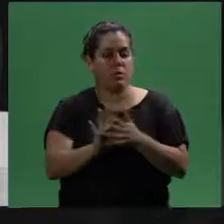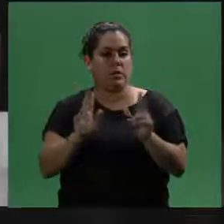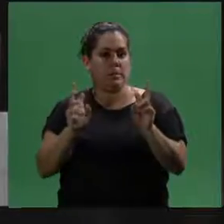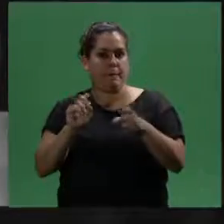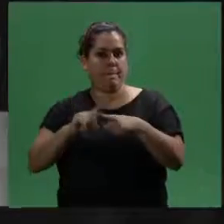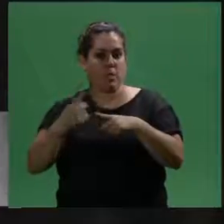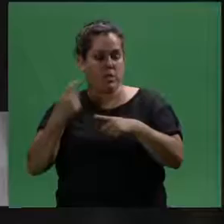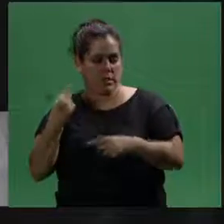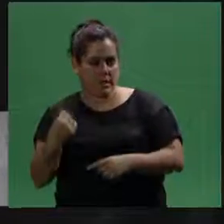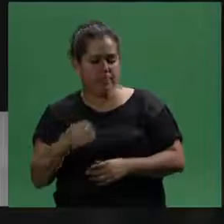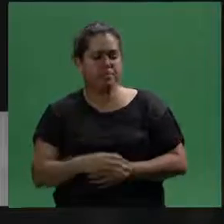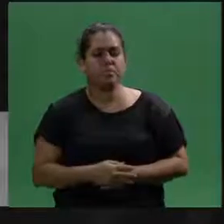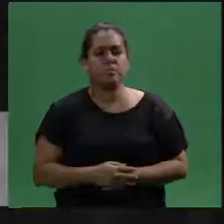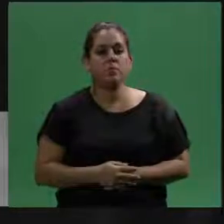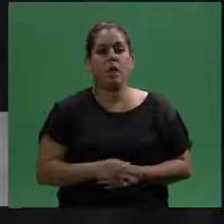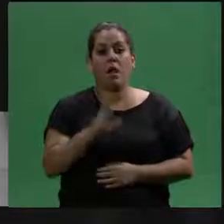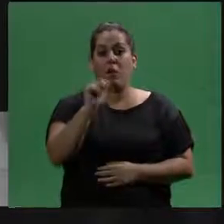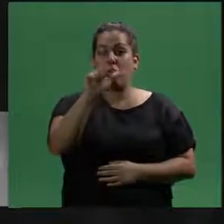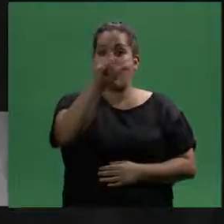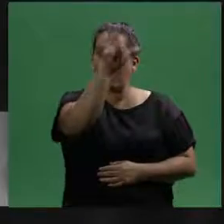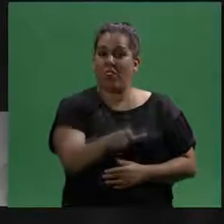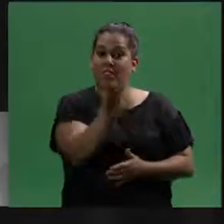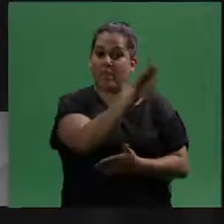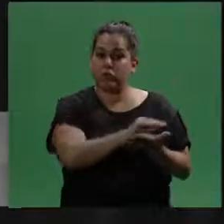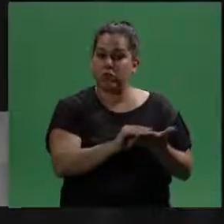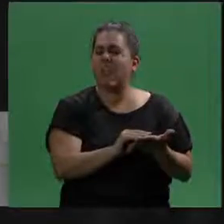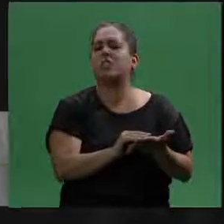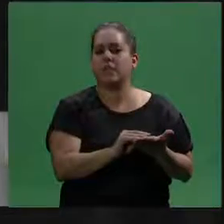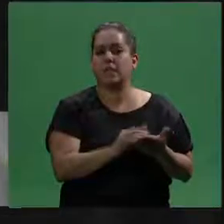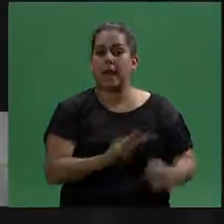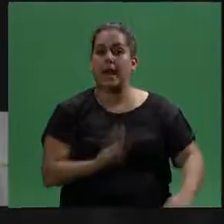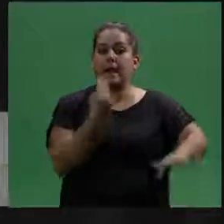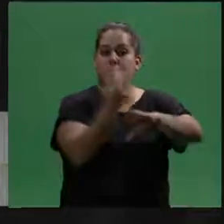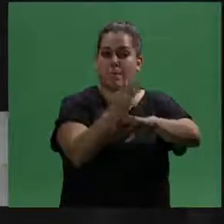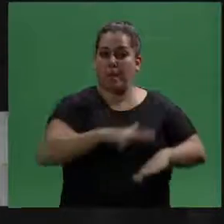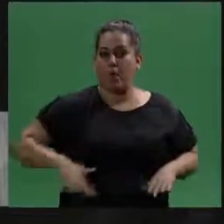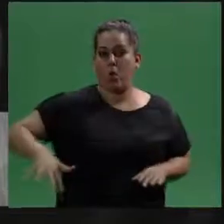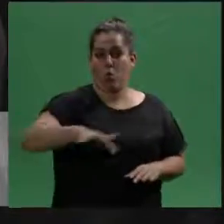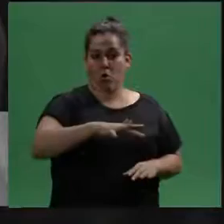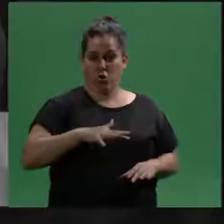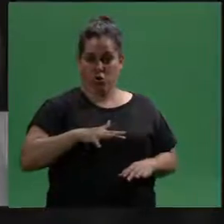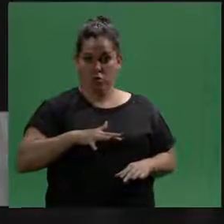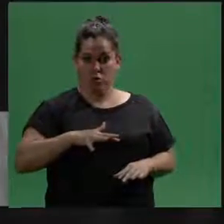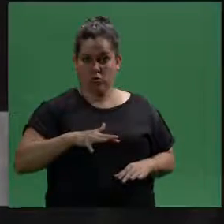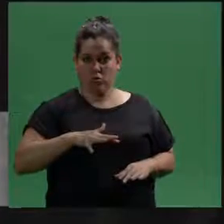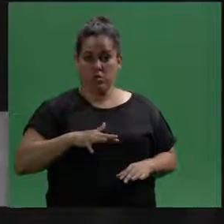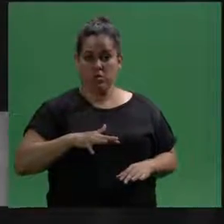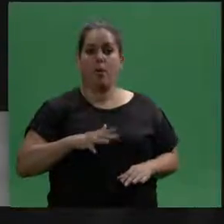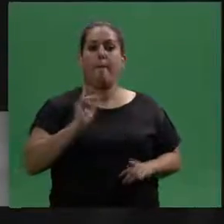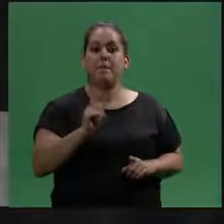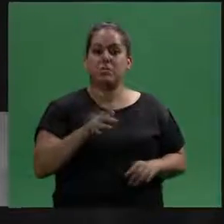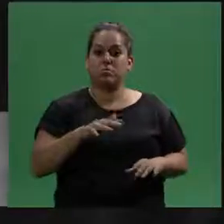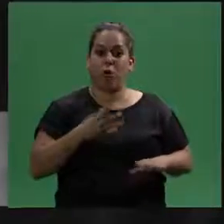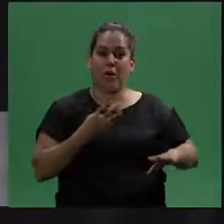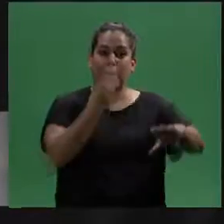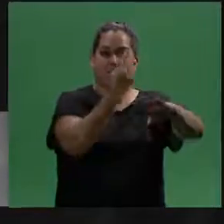comisiones y de la política en sí. El rol de los diputados es representar a los pueblos que lo votan.